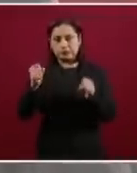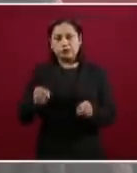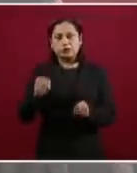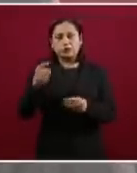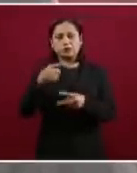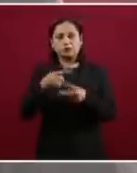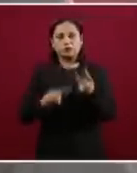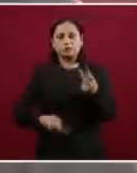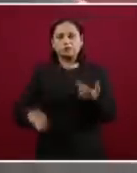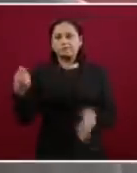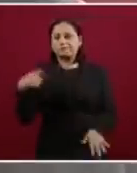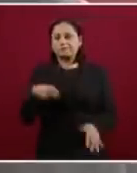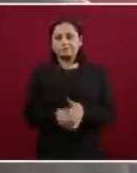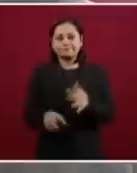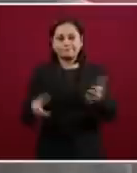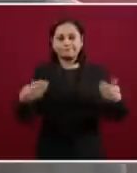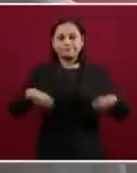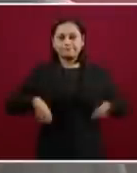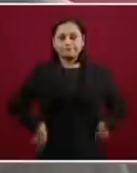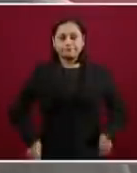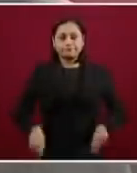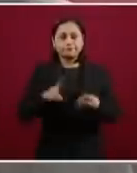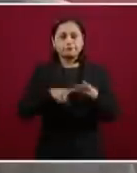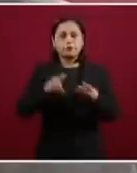en los subsidios